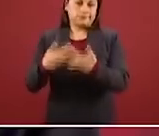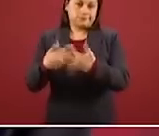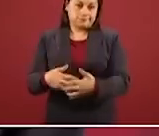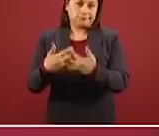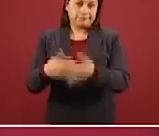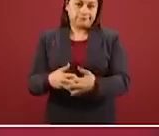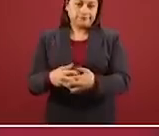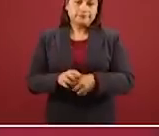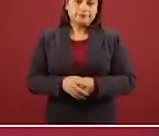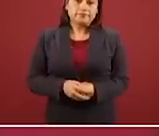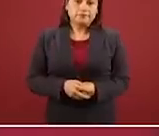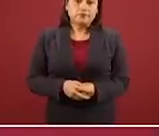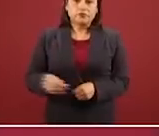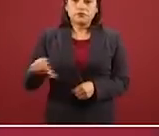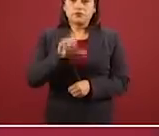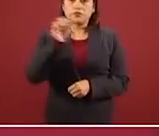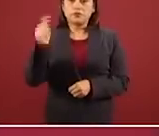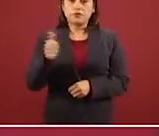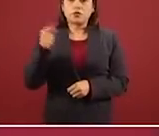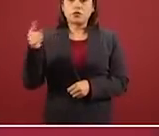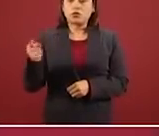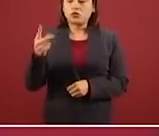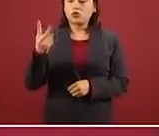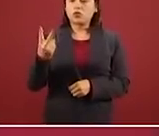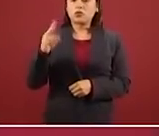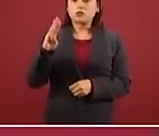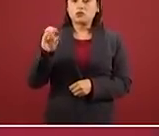terminal marítima de Dos Bocas,